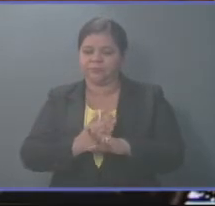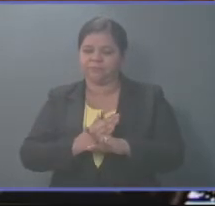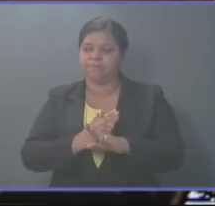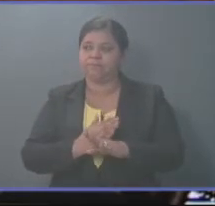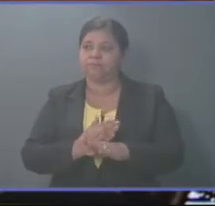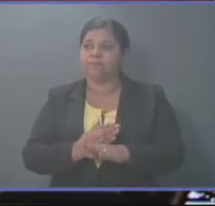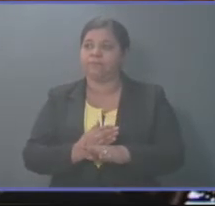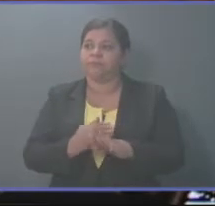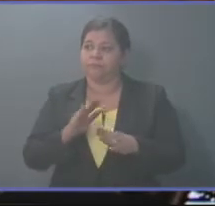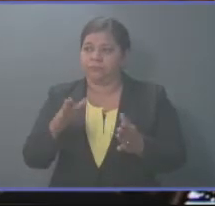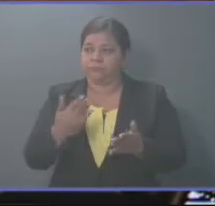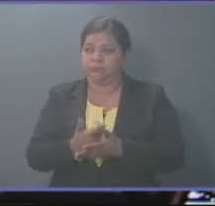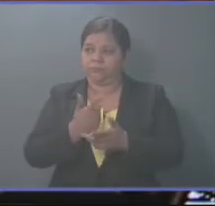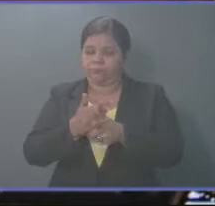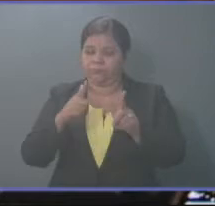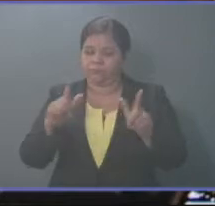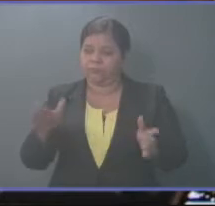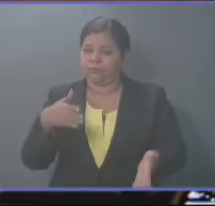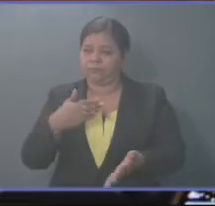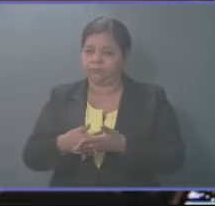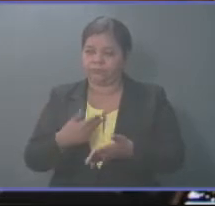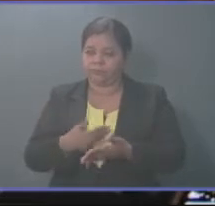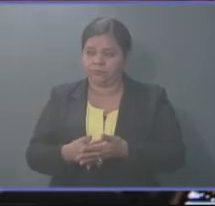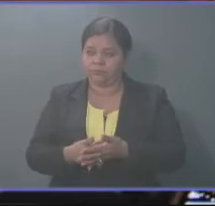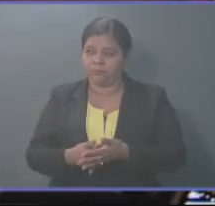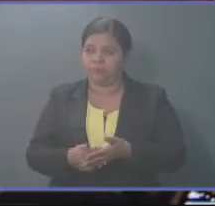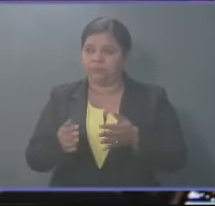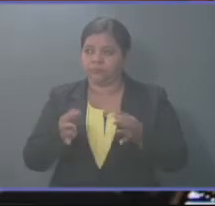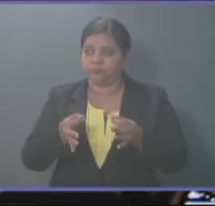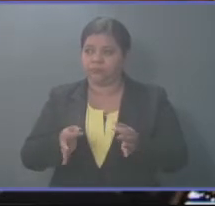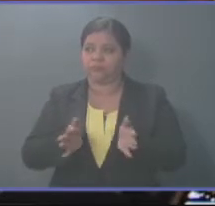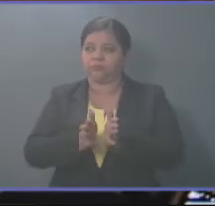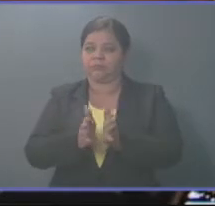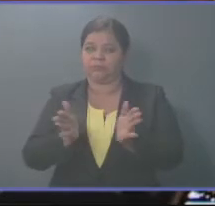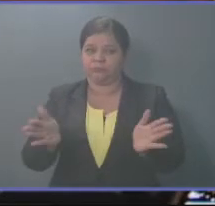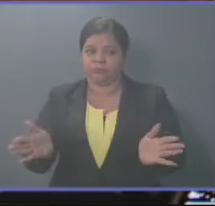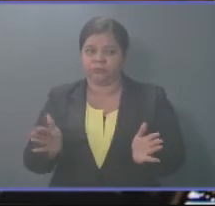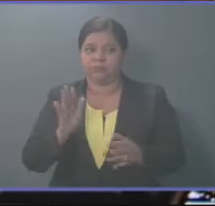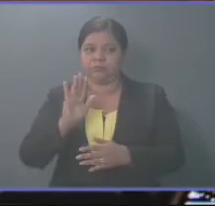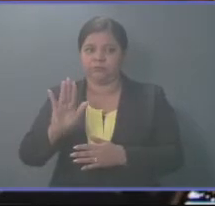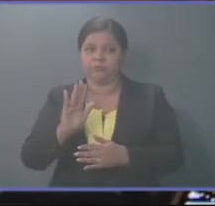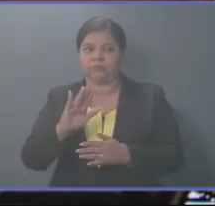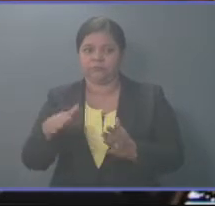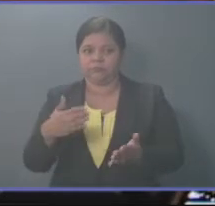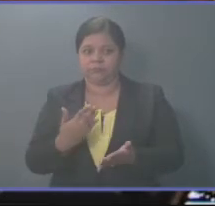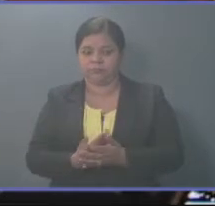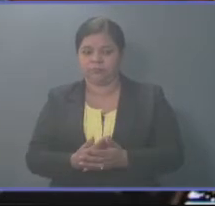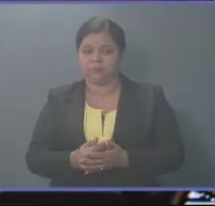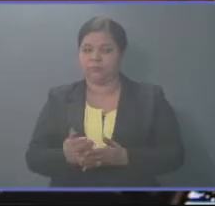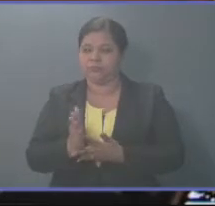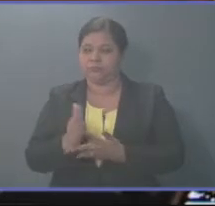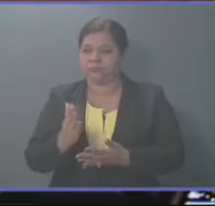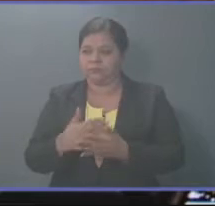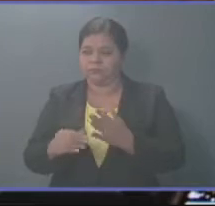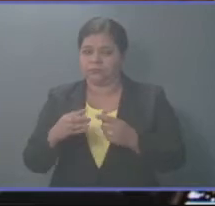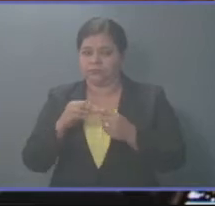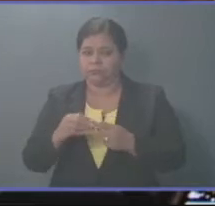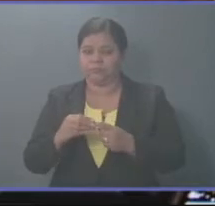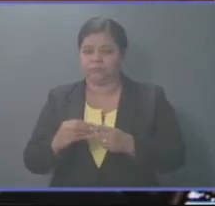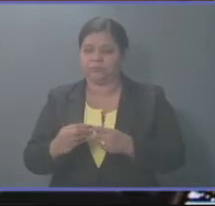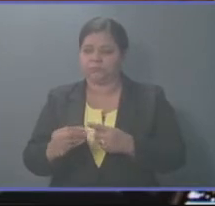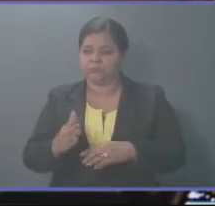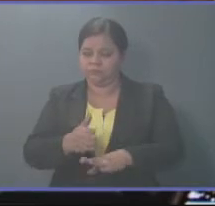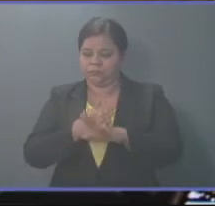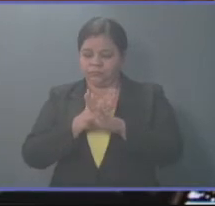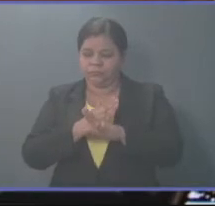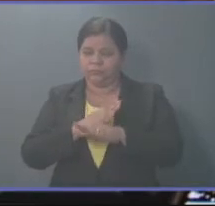jurídico de la libertad sexual en general, así como en su vertiente específica de protección